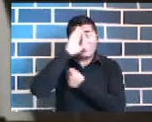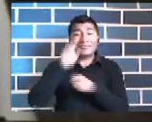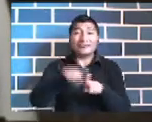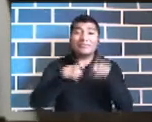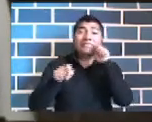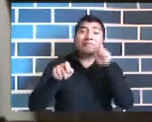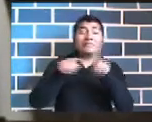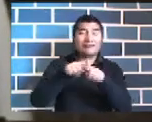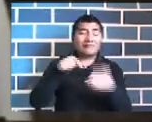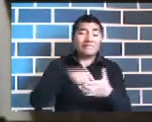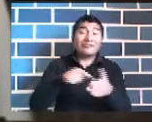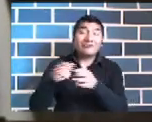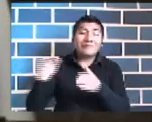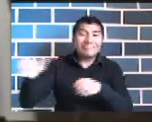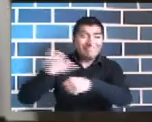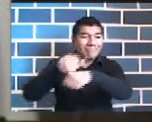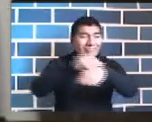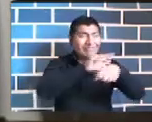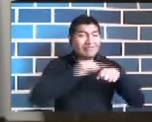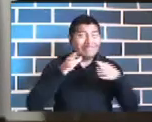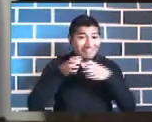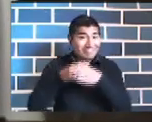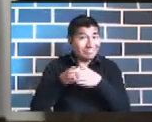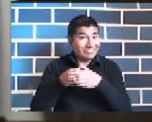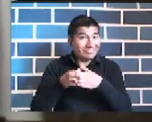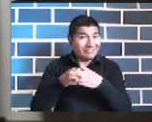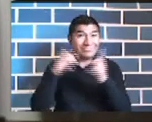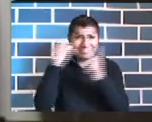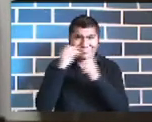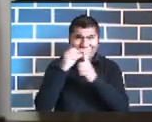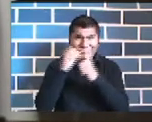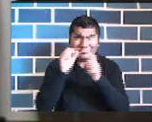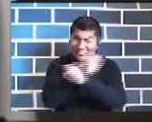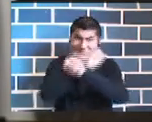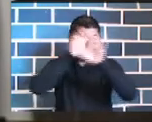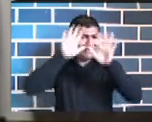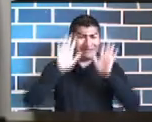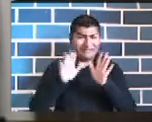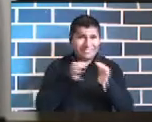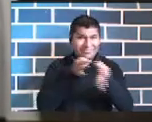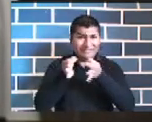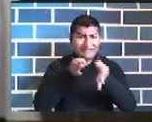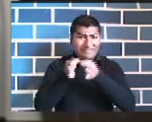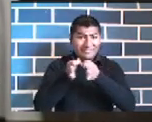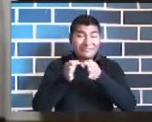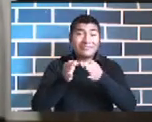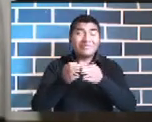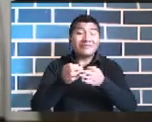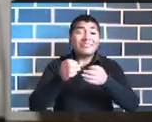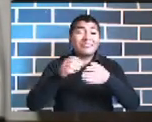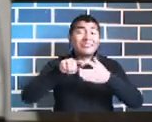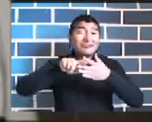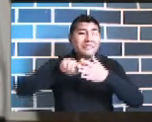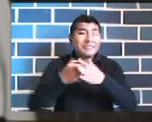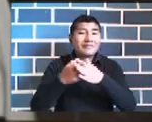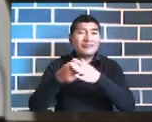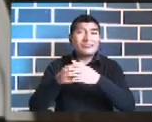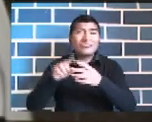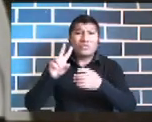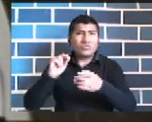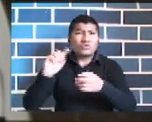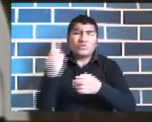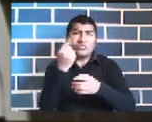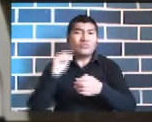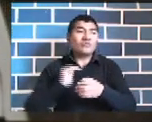hermanos, esta unidad, la misma palabra está bien claramente explicada, es producida no solamente por